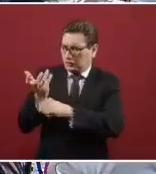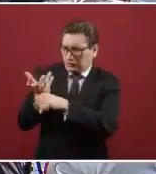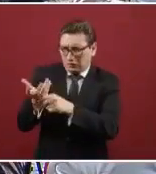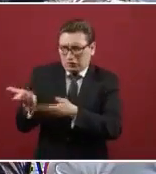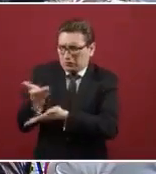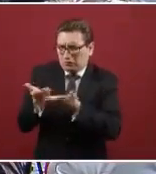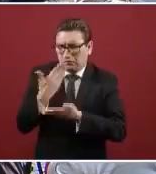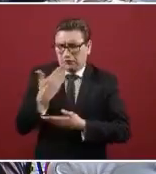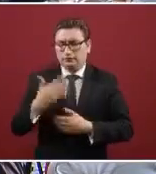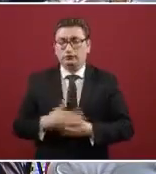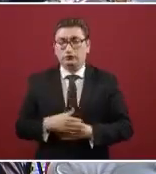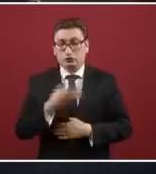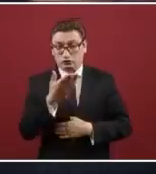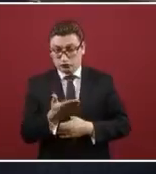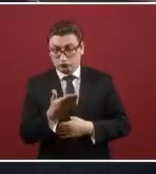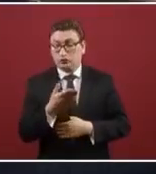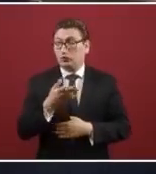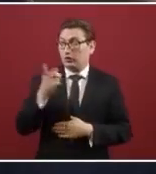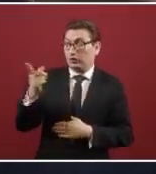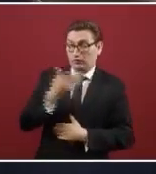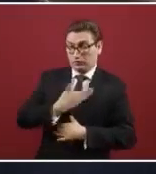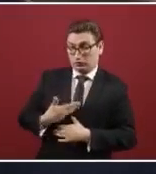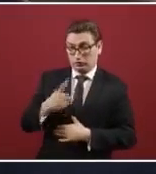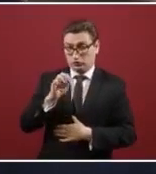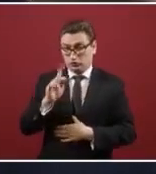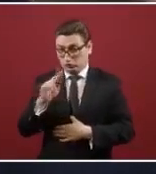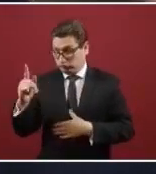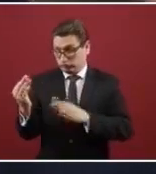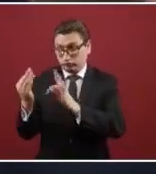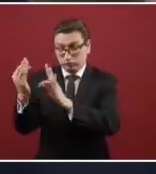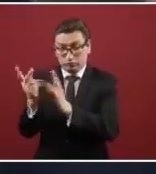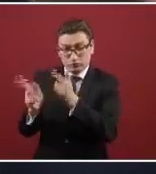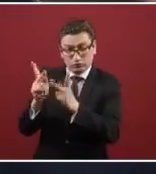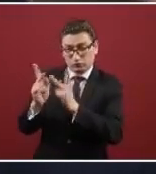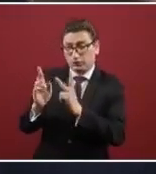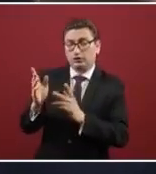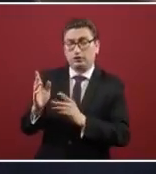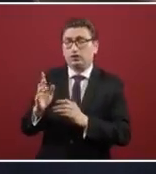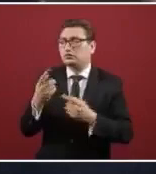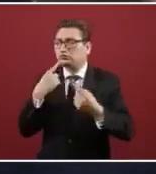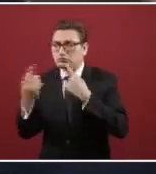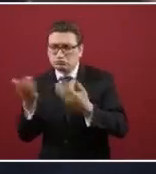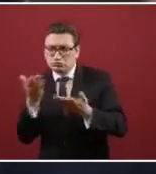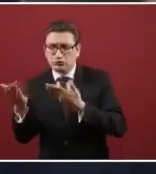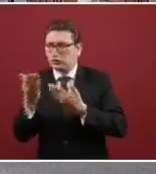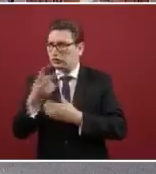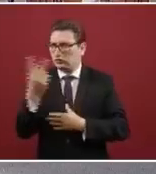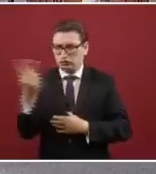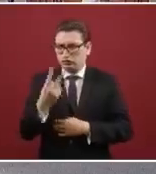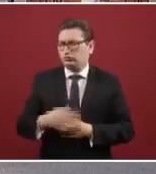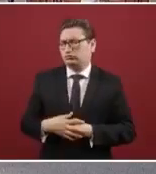tiene planes para hablar directamente con él, presidente? ¿Buscarlo para que haya un diálogo directamente entre los